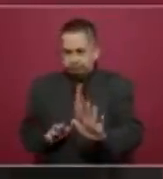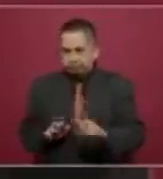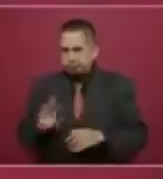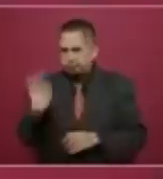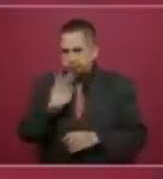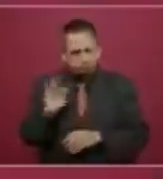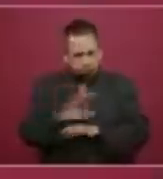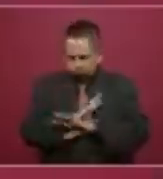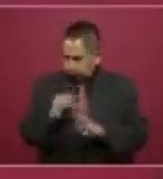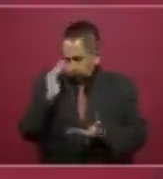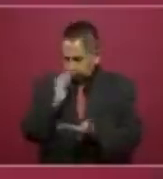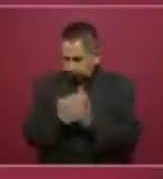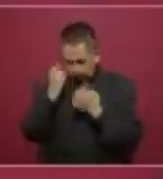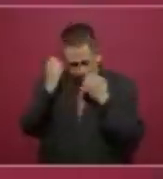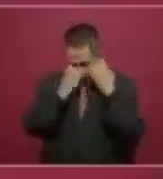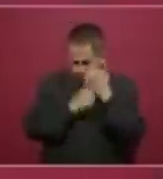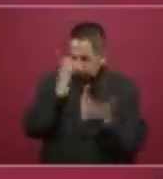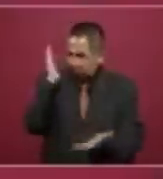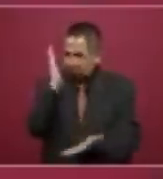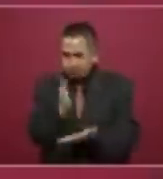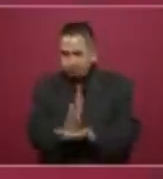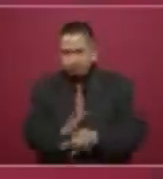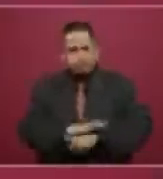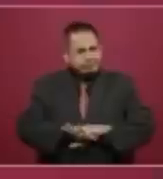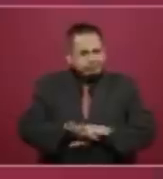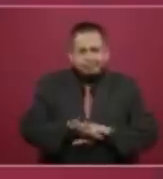No, ya eso se acabó.